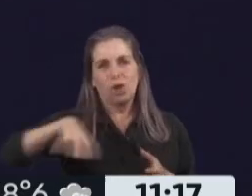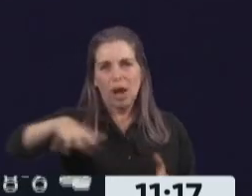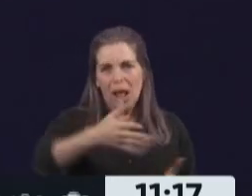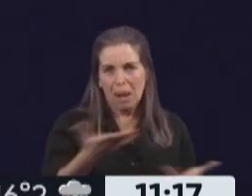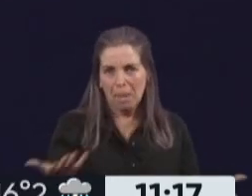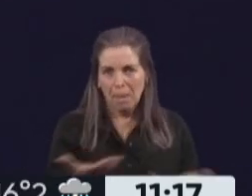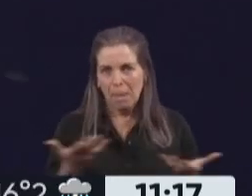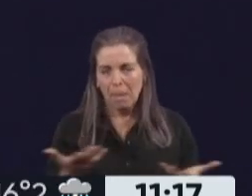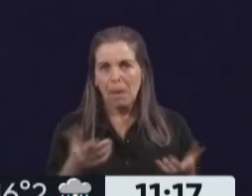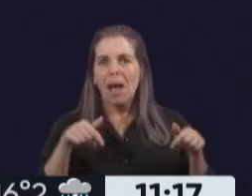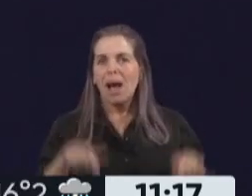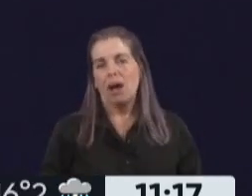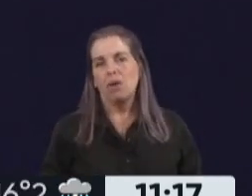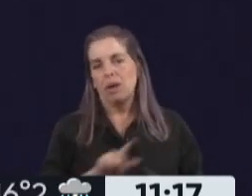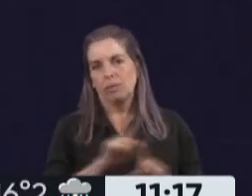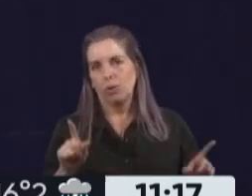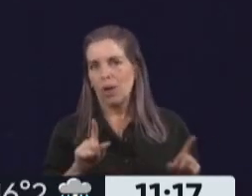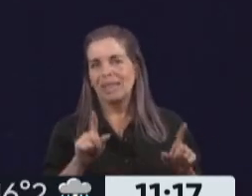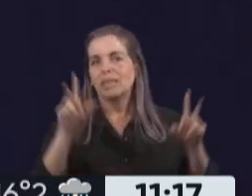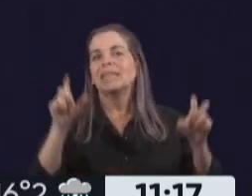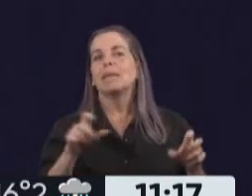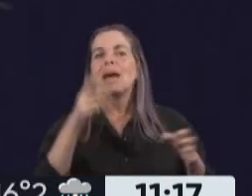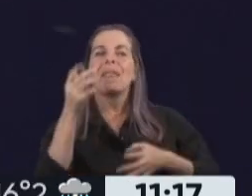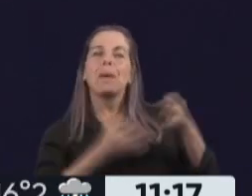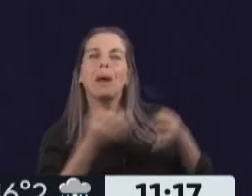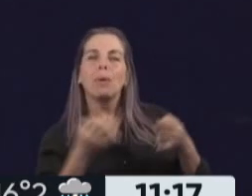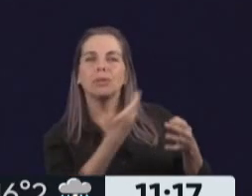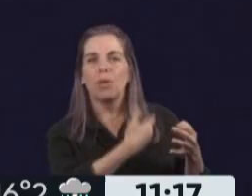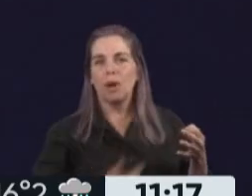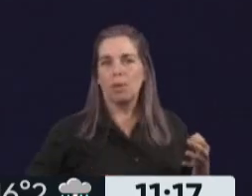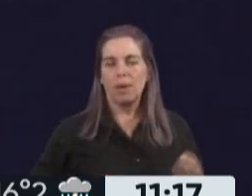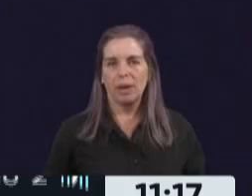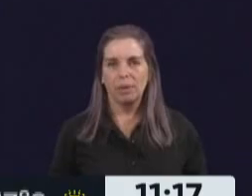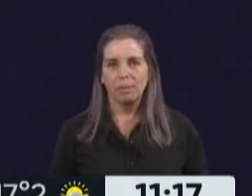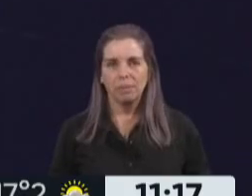momento ocurra, pero no está hoy en evaluación ese tema.